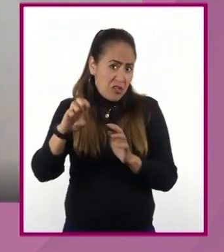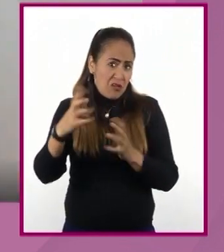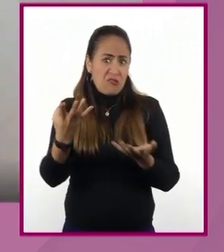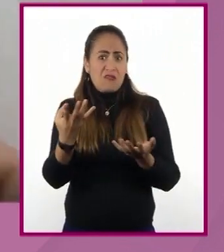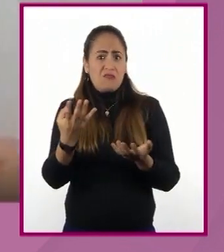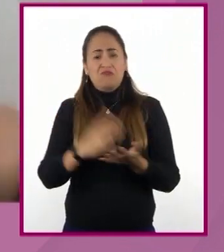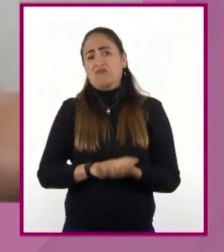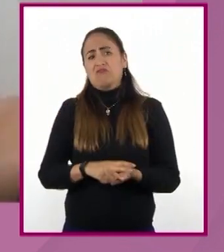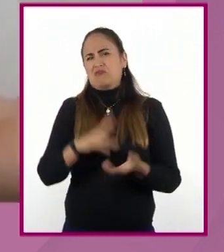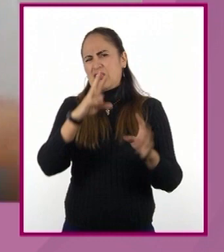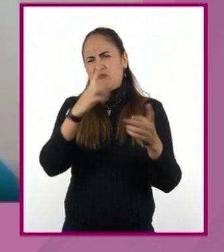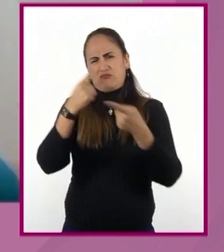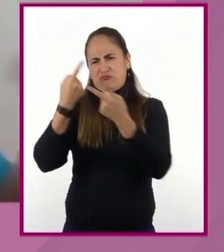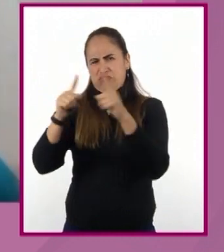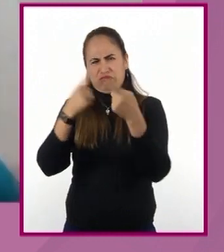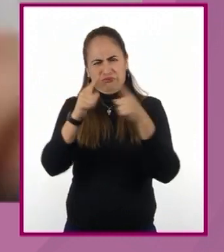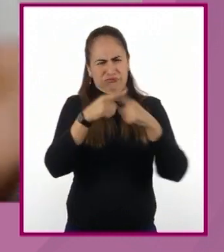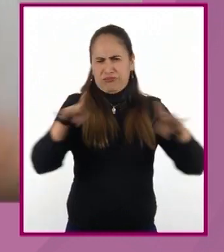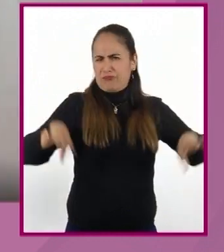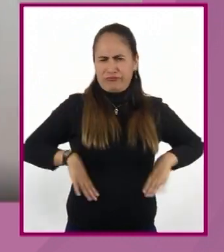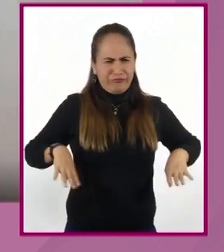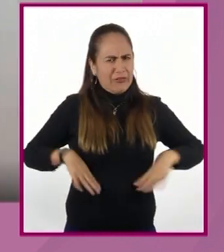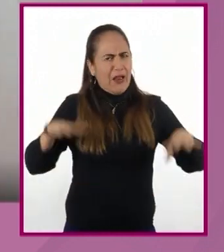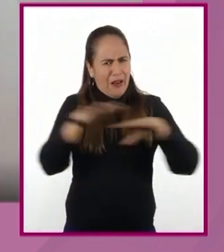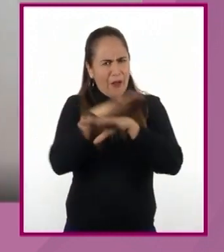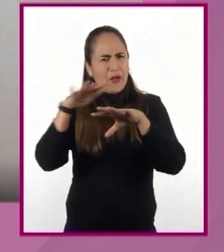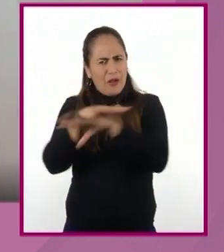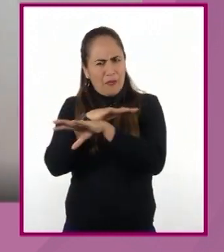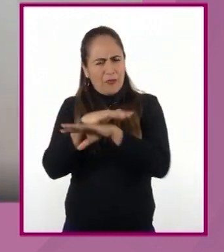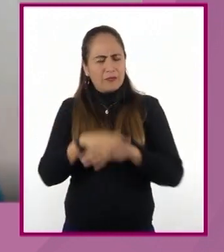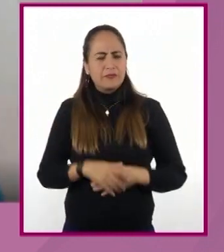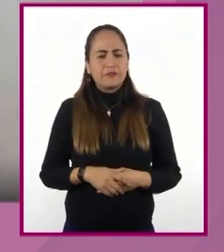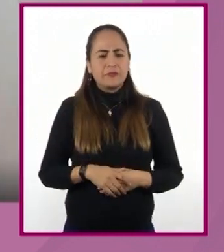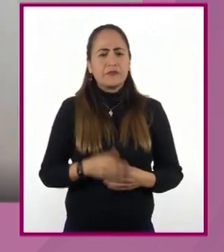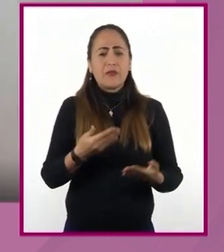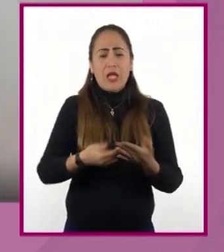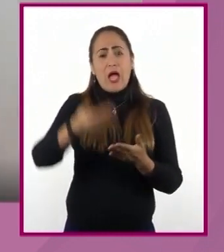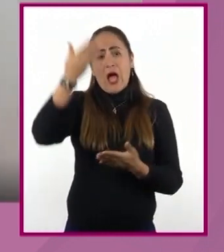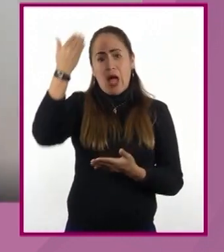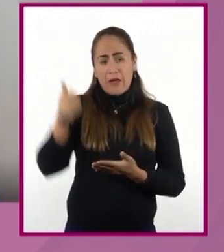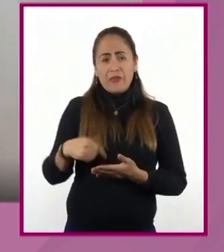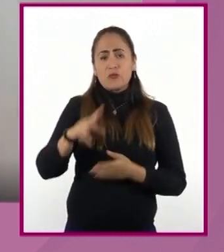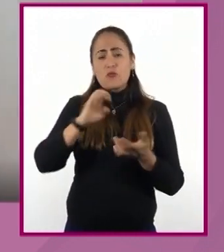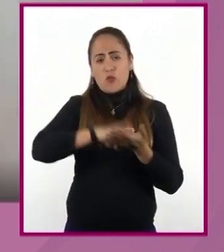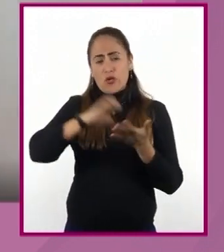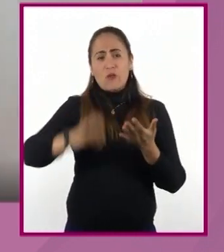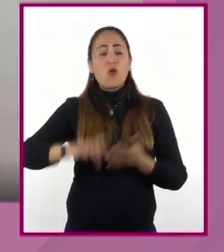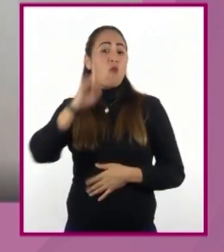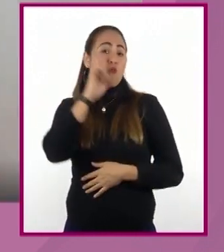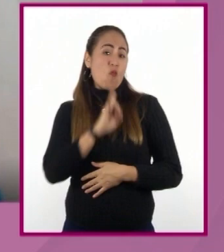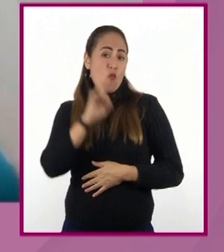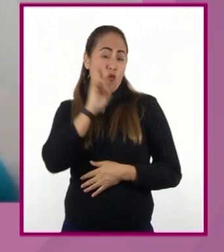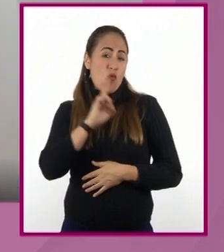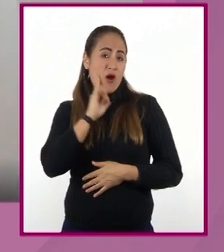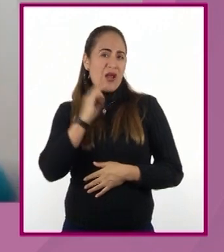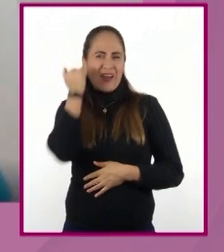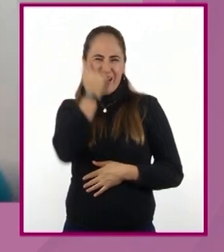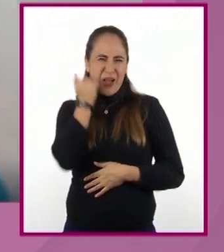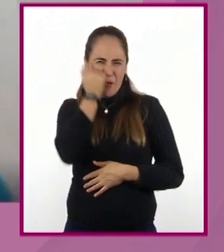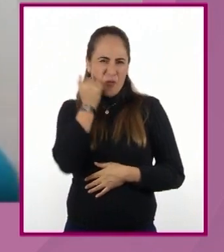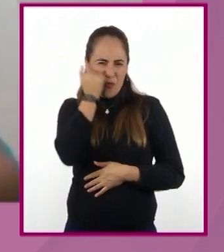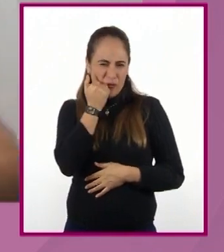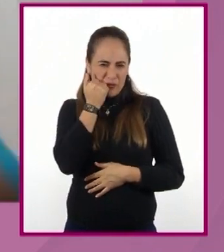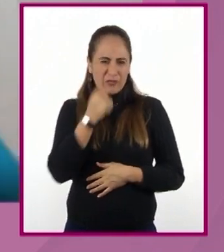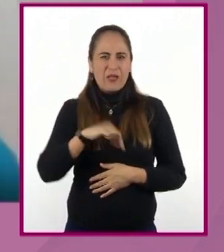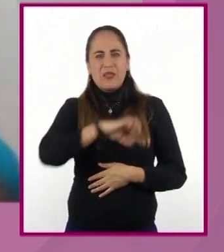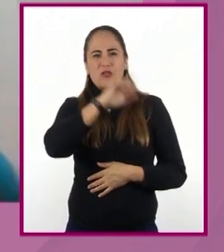mucho. Antes, por ejemplo, estaba una mujer en un anuncio con el jabón y aparecía